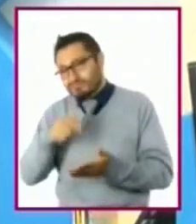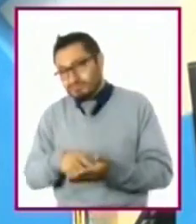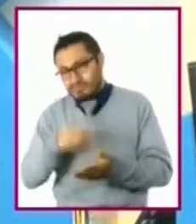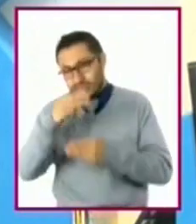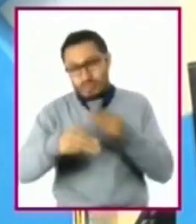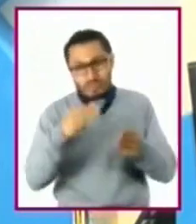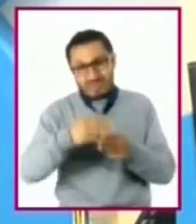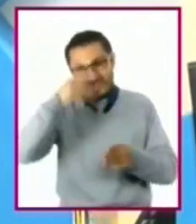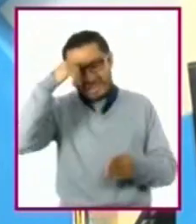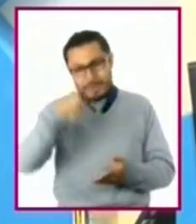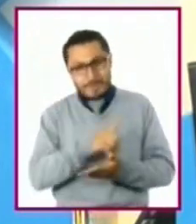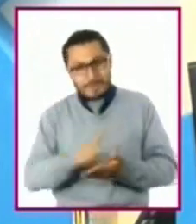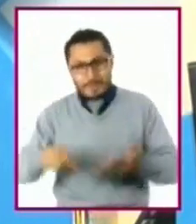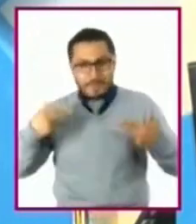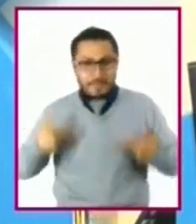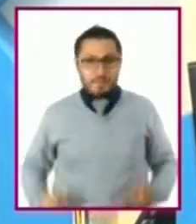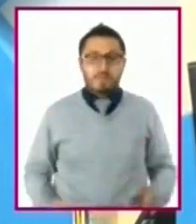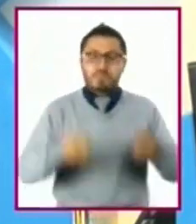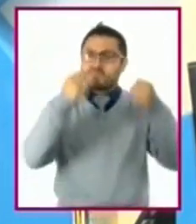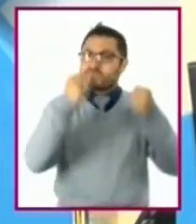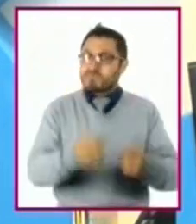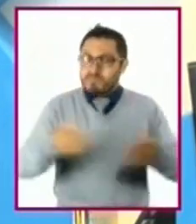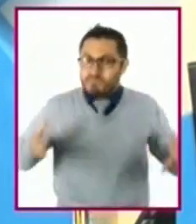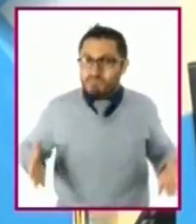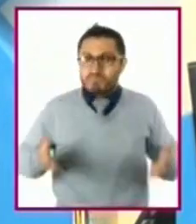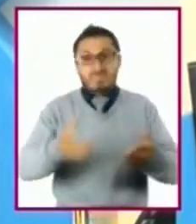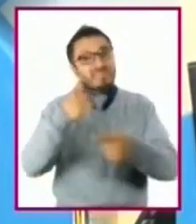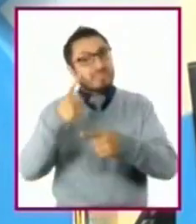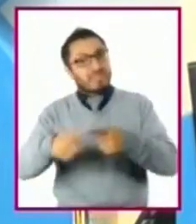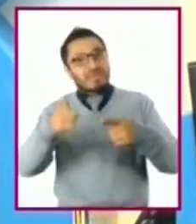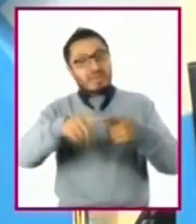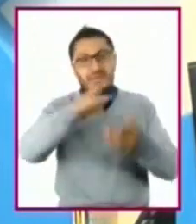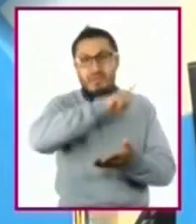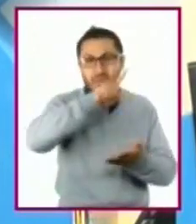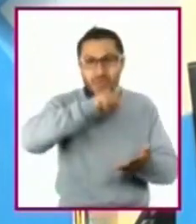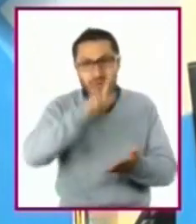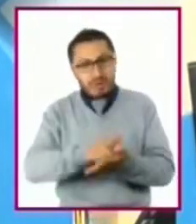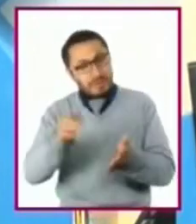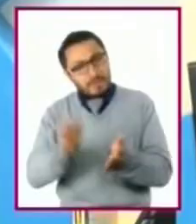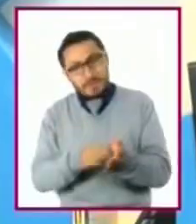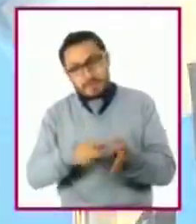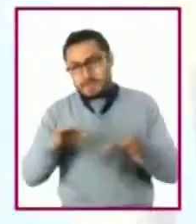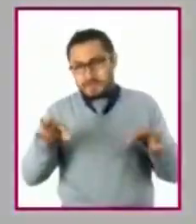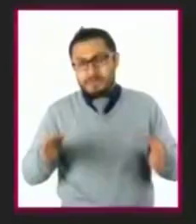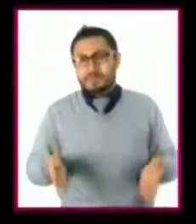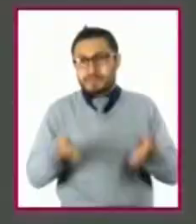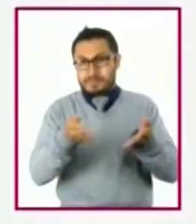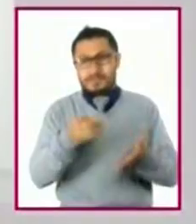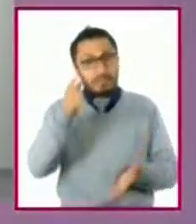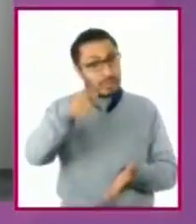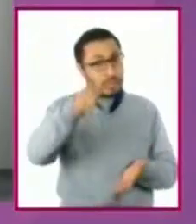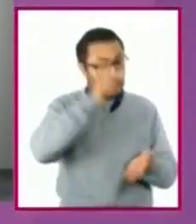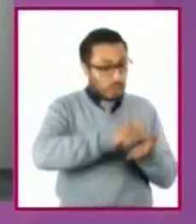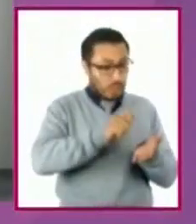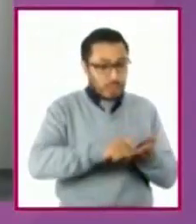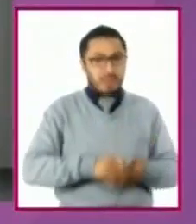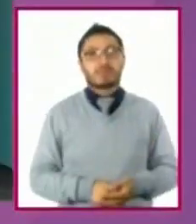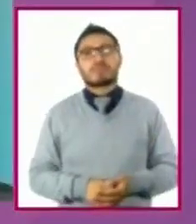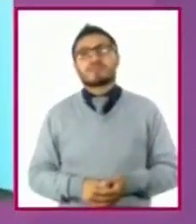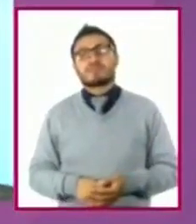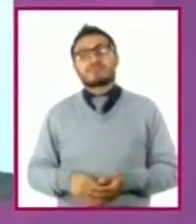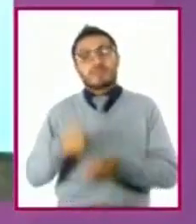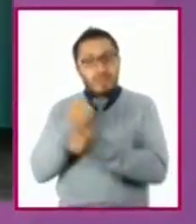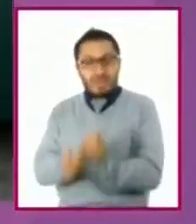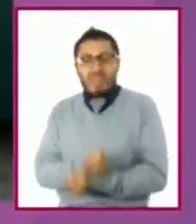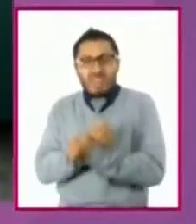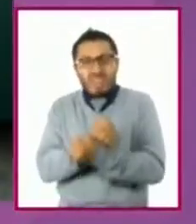humanos, mediante diversos documentos y leyes. Toma nota de ello. La esclavitud es un